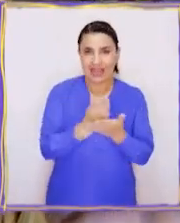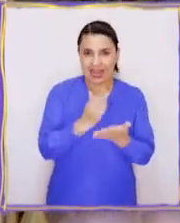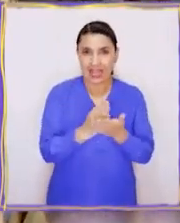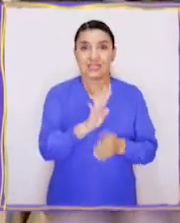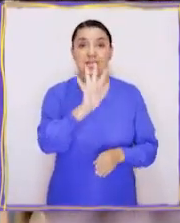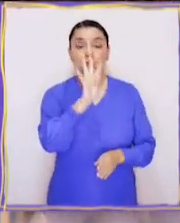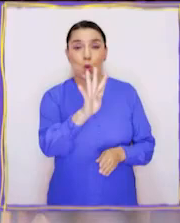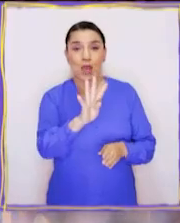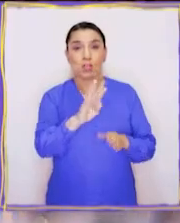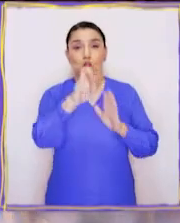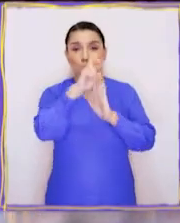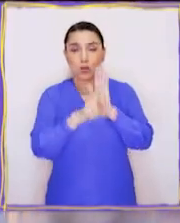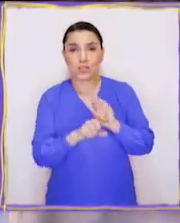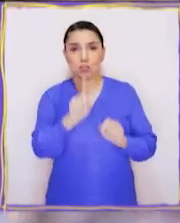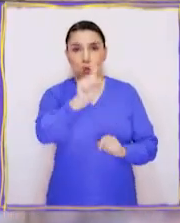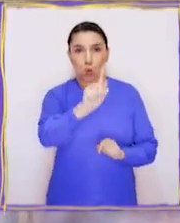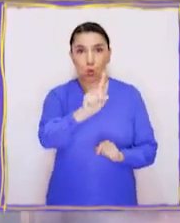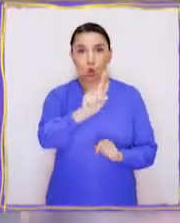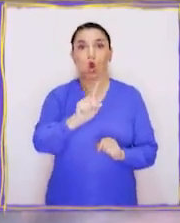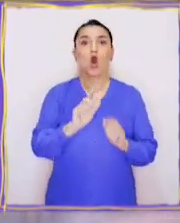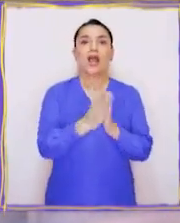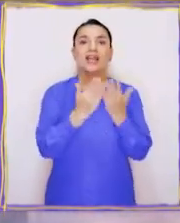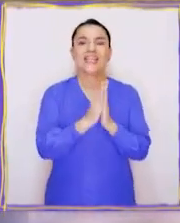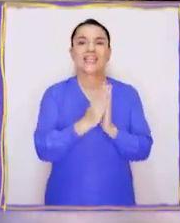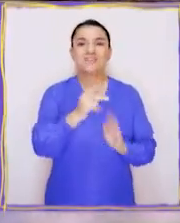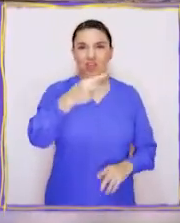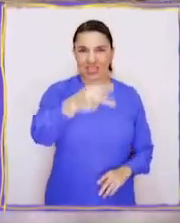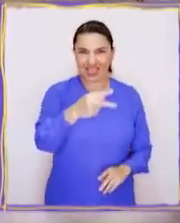del proyecto número 1 de tu libro de Kinder.